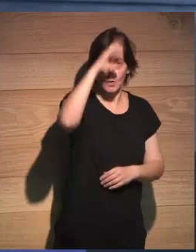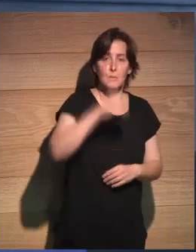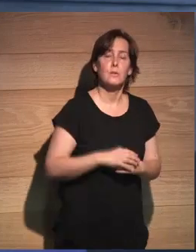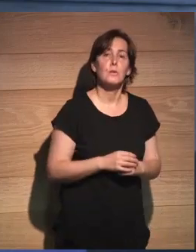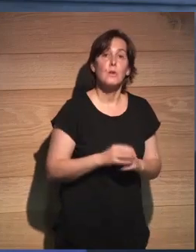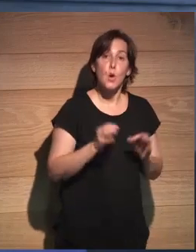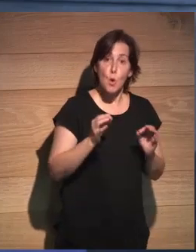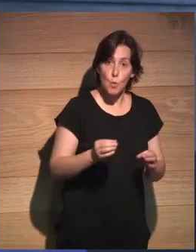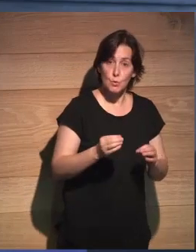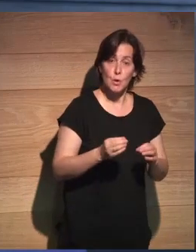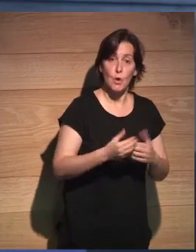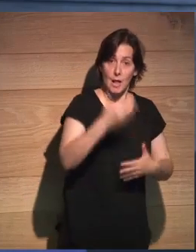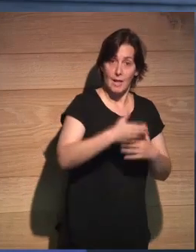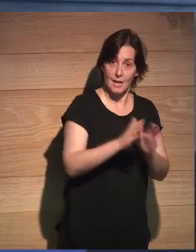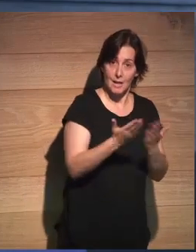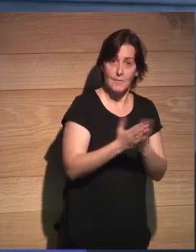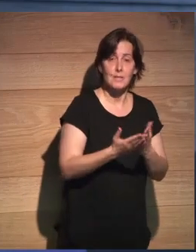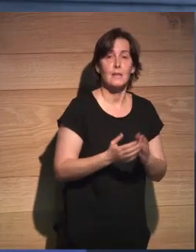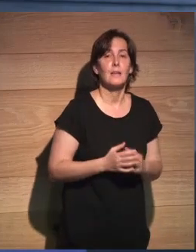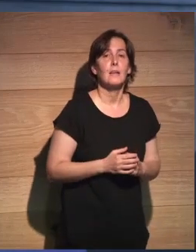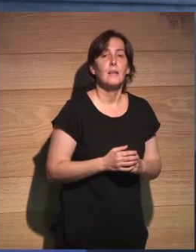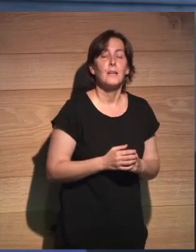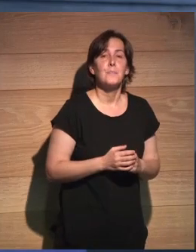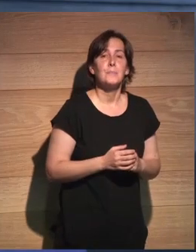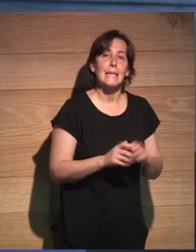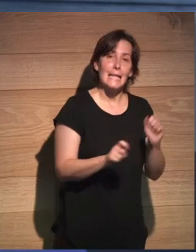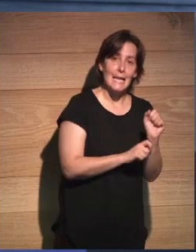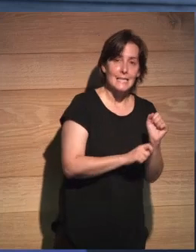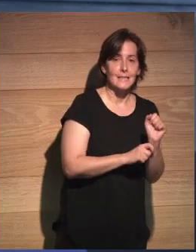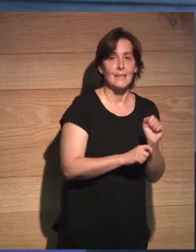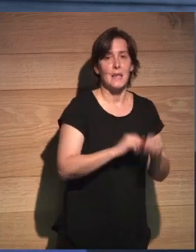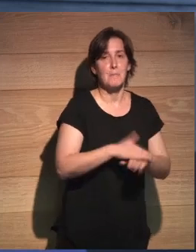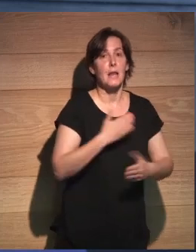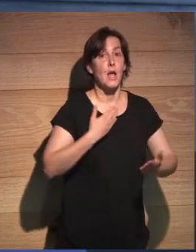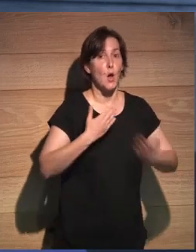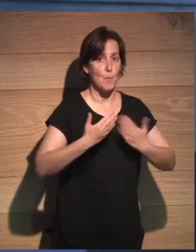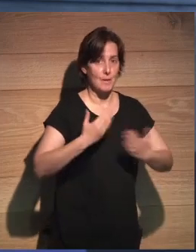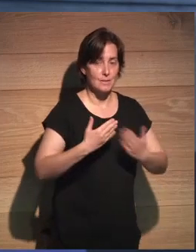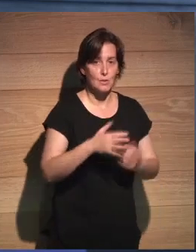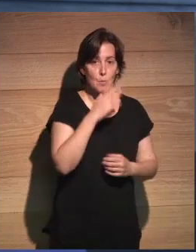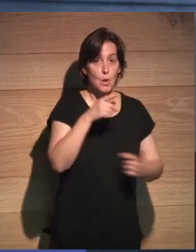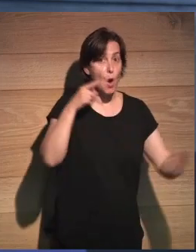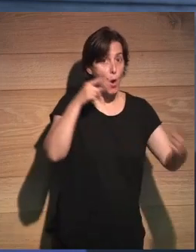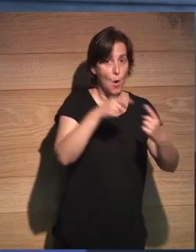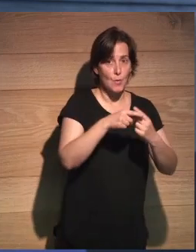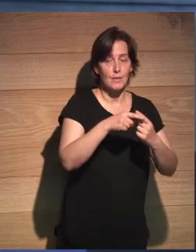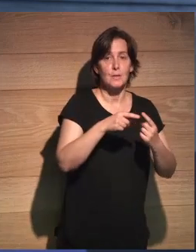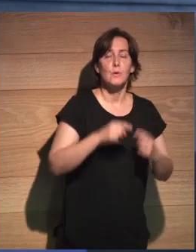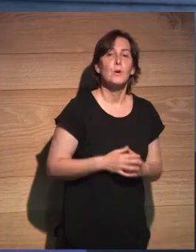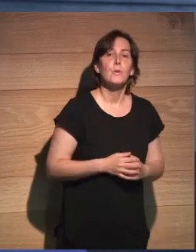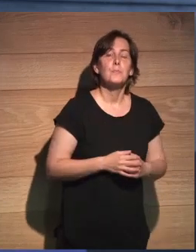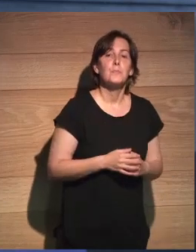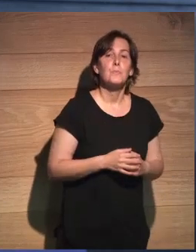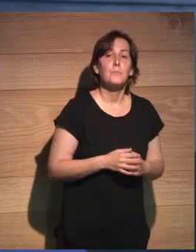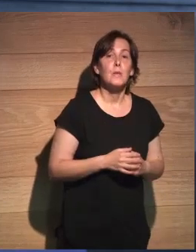sido precisamente el enganche que hemos utilizado con The Conversation, porque realmente sus objetivos